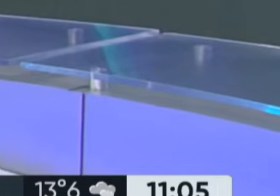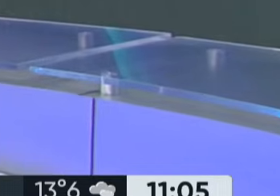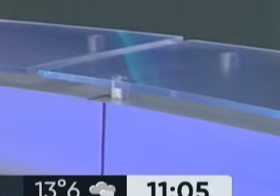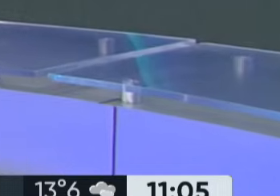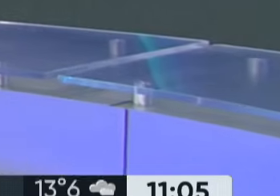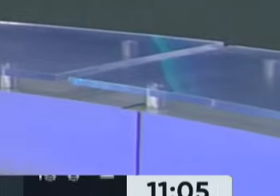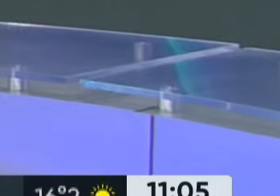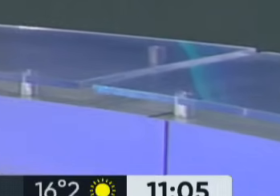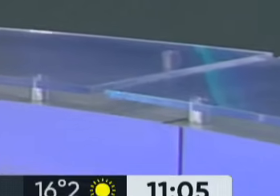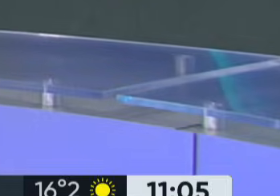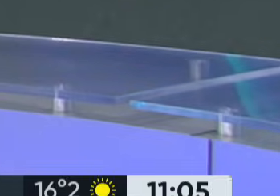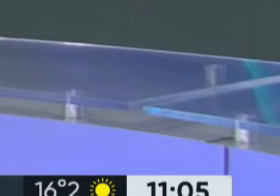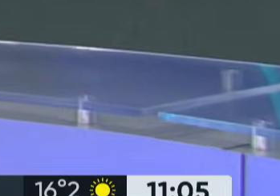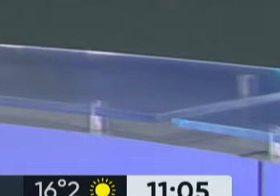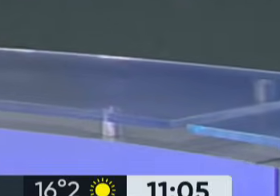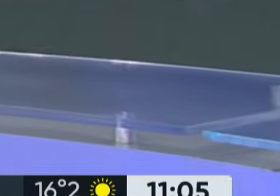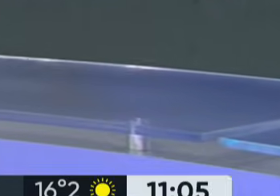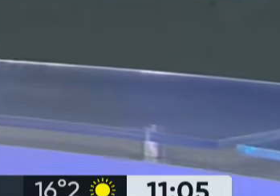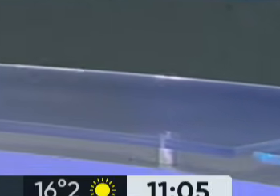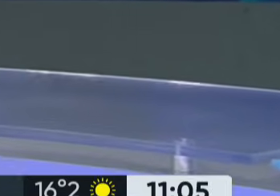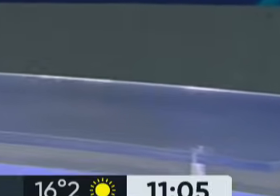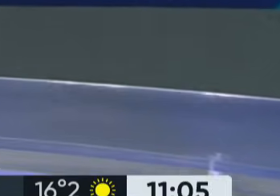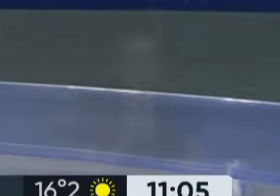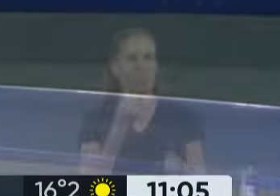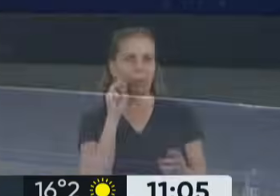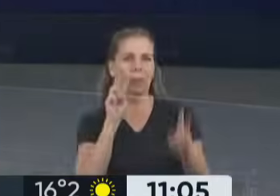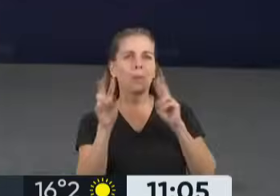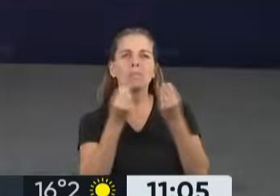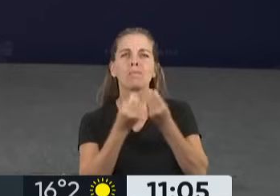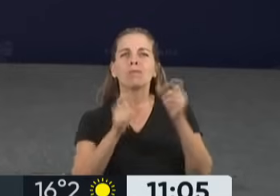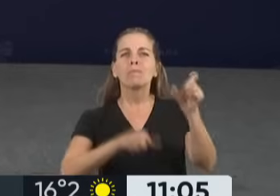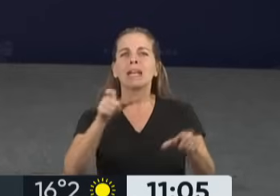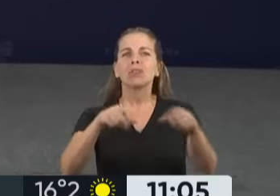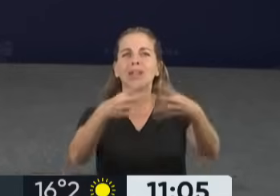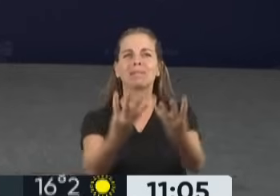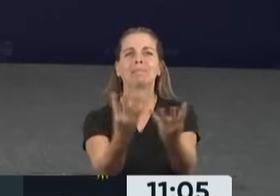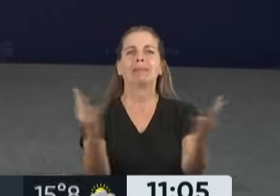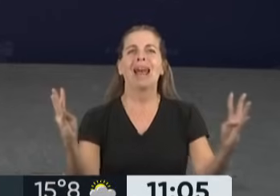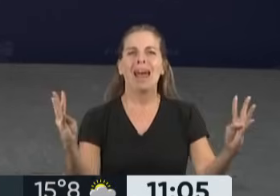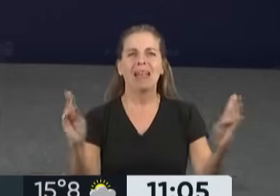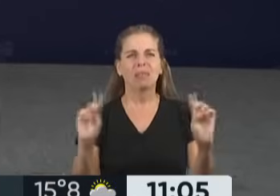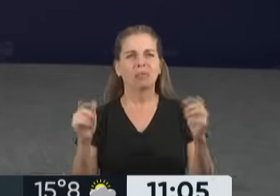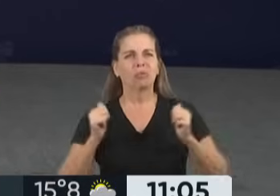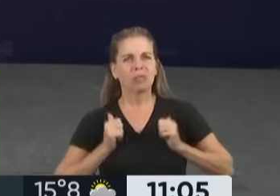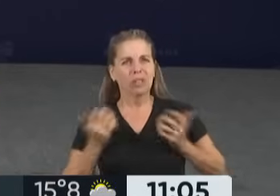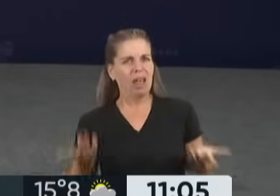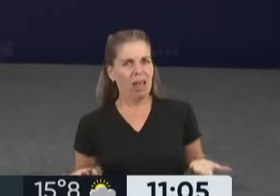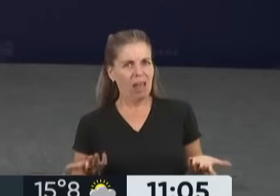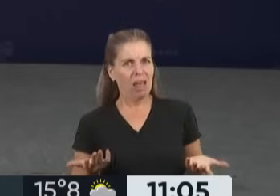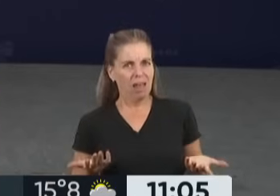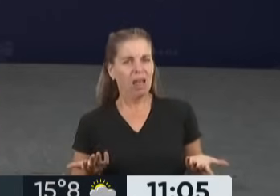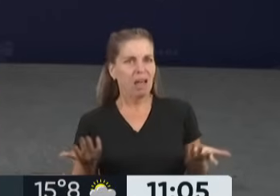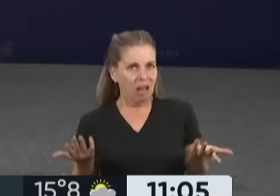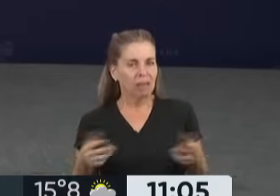Vamos en vivo a Casa de Gobierno, conferencia de prensa del vocero presidencial. ¿Por qué no se sientan? Ah, porque están con los